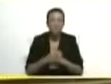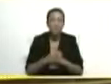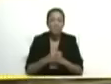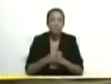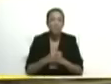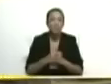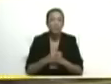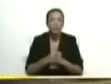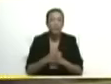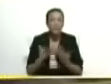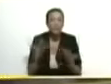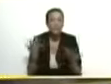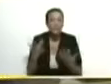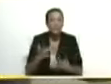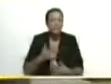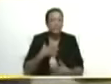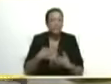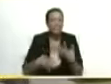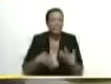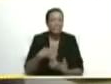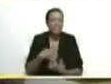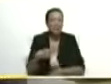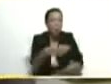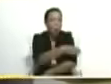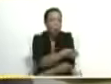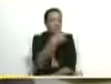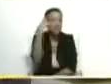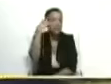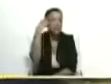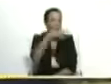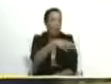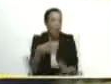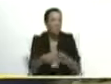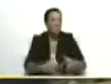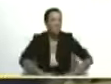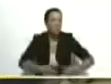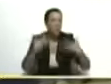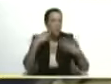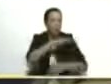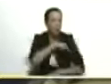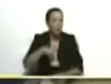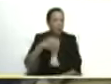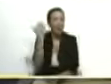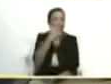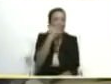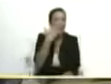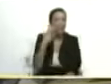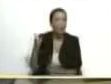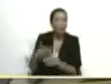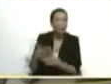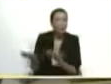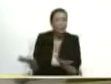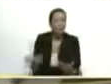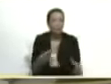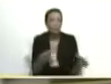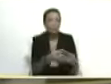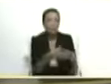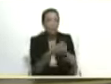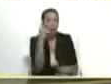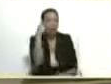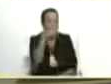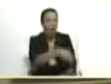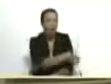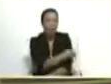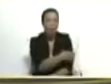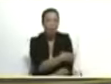Le arde a la ultraderecha, le arde que nosotros nos riamos, le arde a la